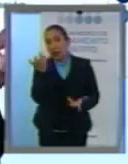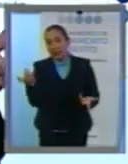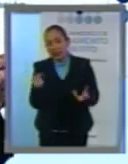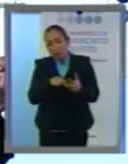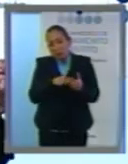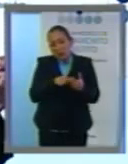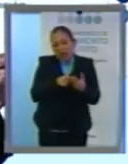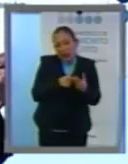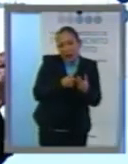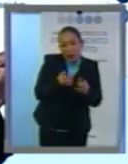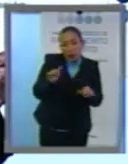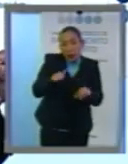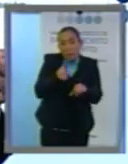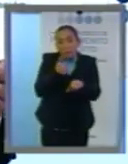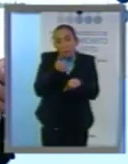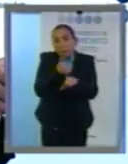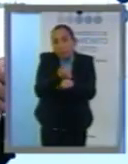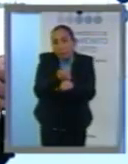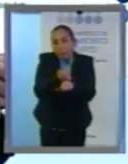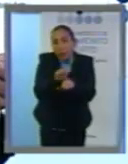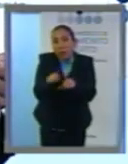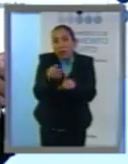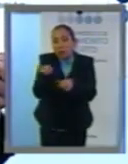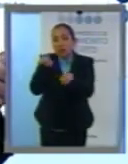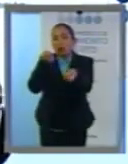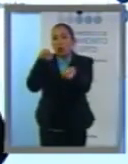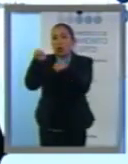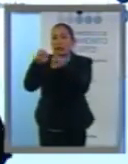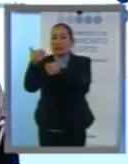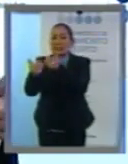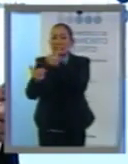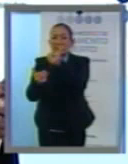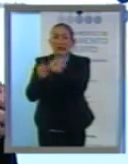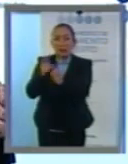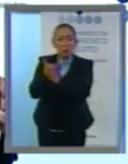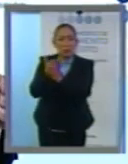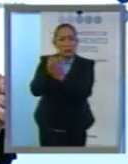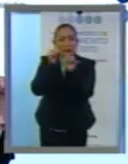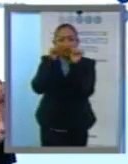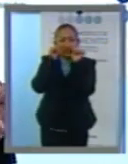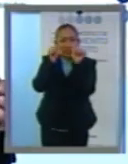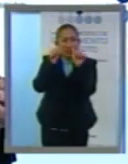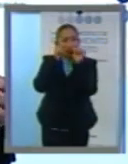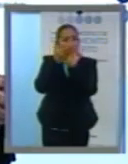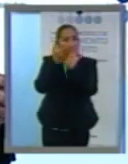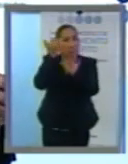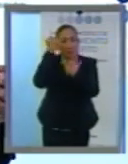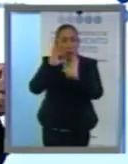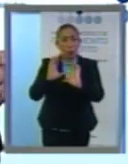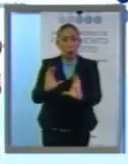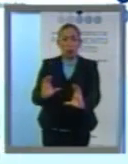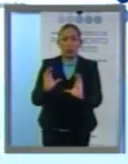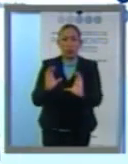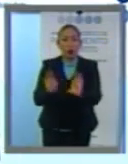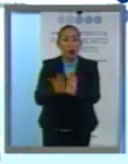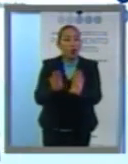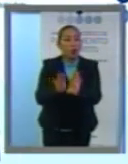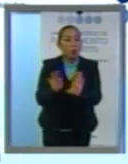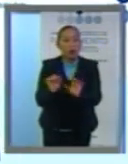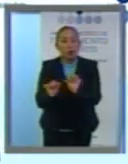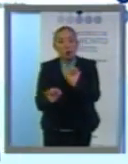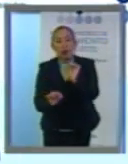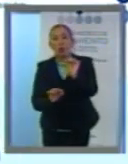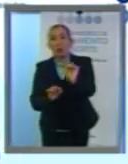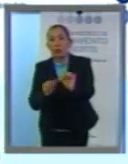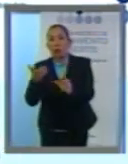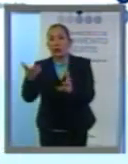principio, desde su instalación y luego su coordinación. Y habrá que estar muy atentos y ser muy cuidadosos en cómo llevamos a